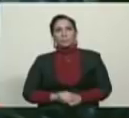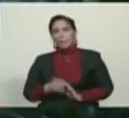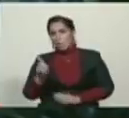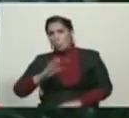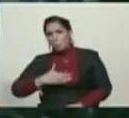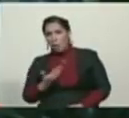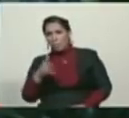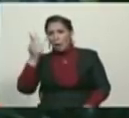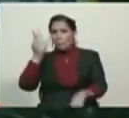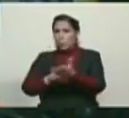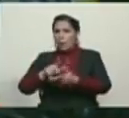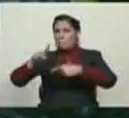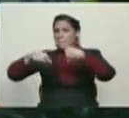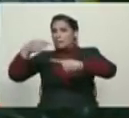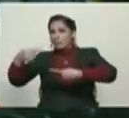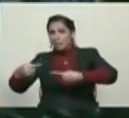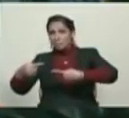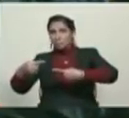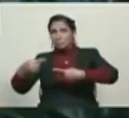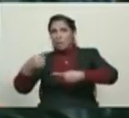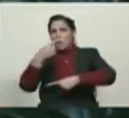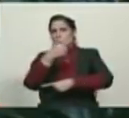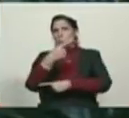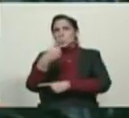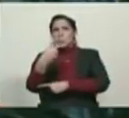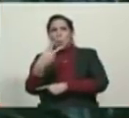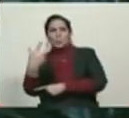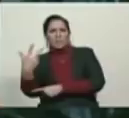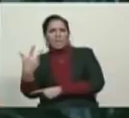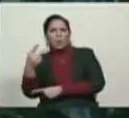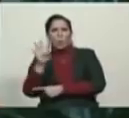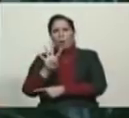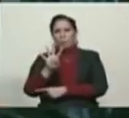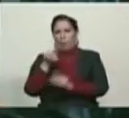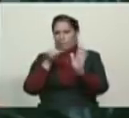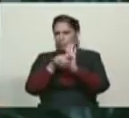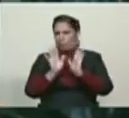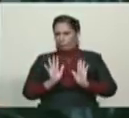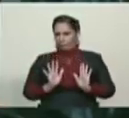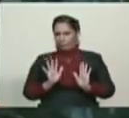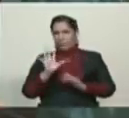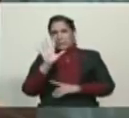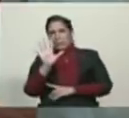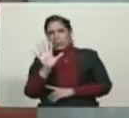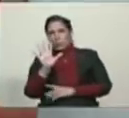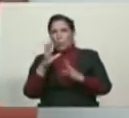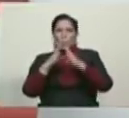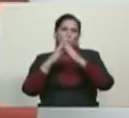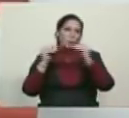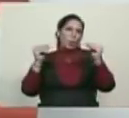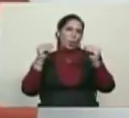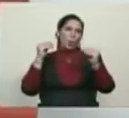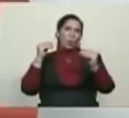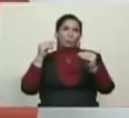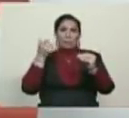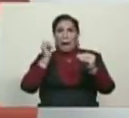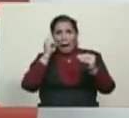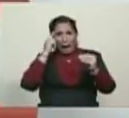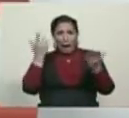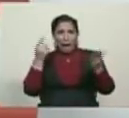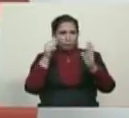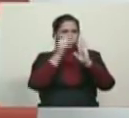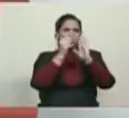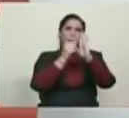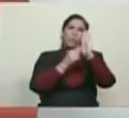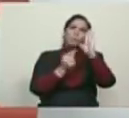mañana el 1, el 2, el 3 y el 4. El 5 de todos los que tengan ahí de agenda, pueden